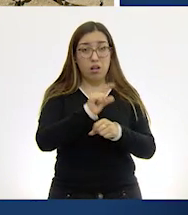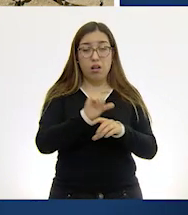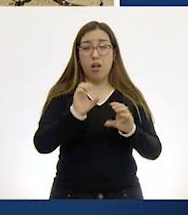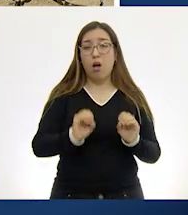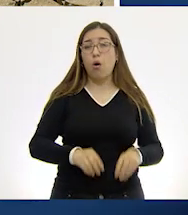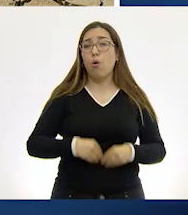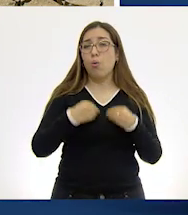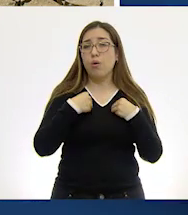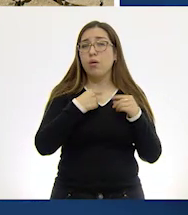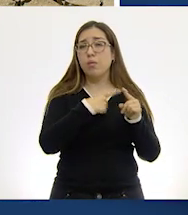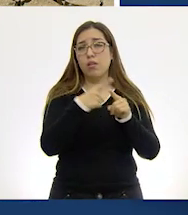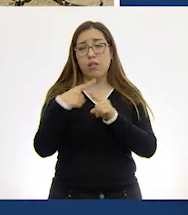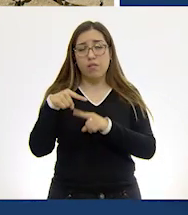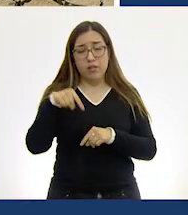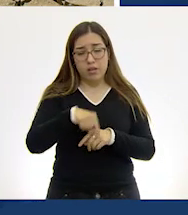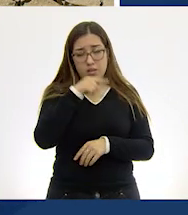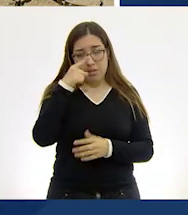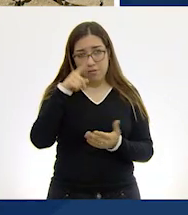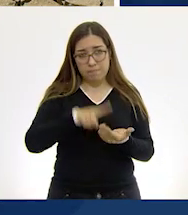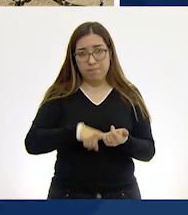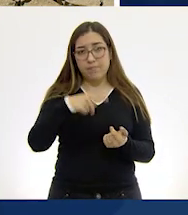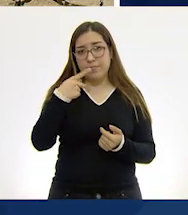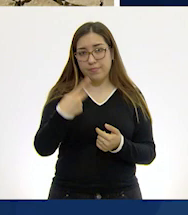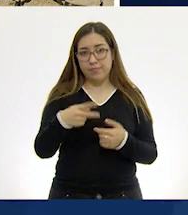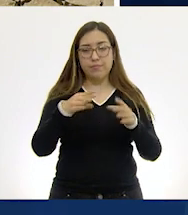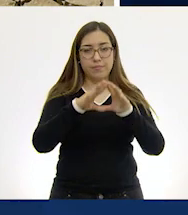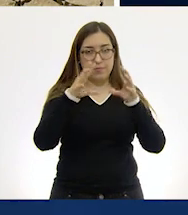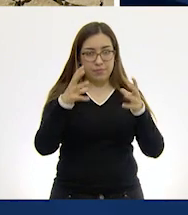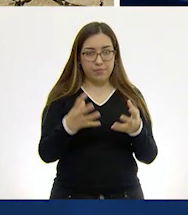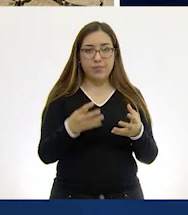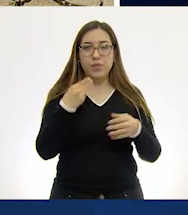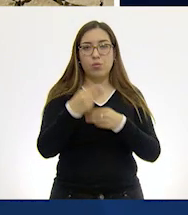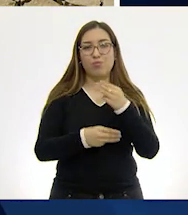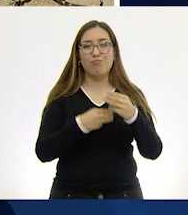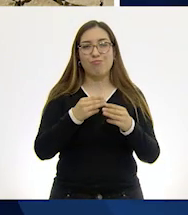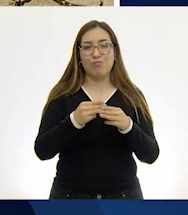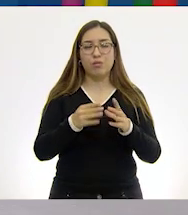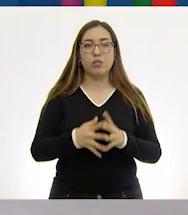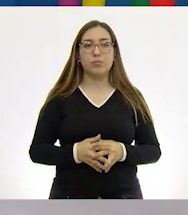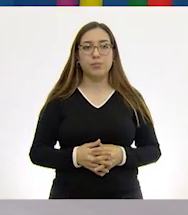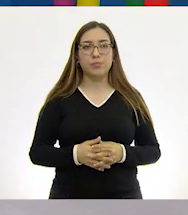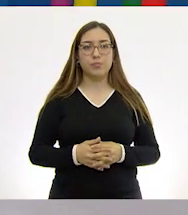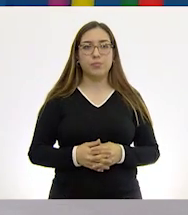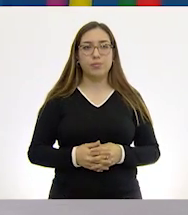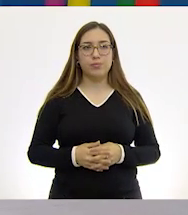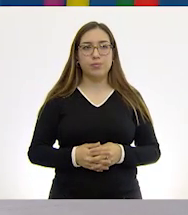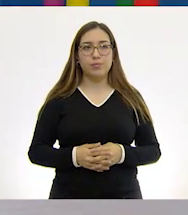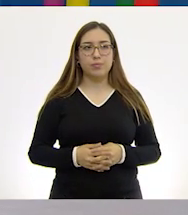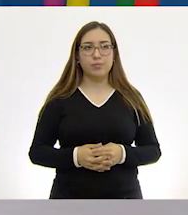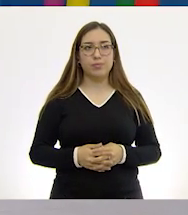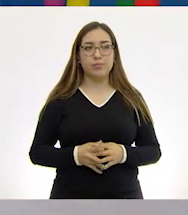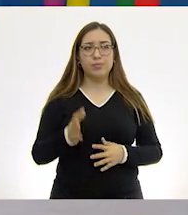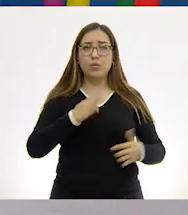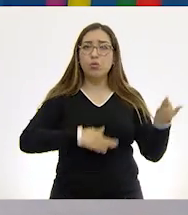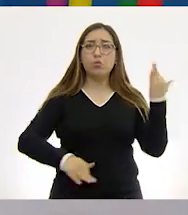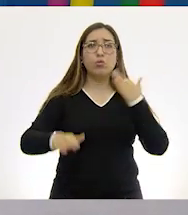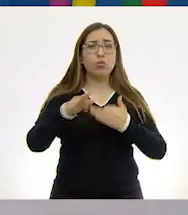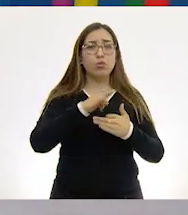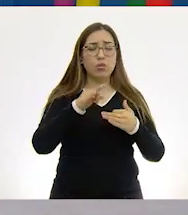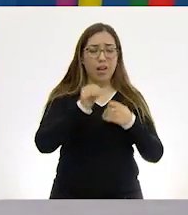respondiendo a esta nueva dinámica a través de cambios en su distribución y sus migraciones. Como todos los seres vivos